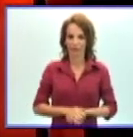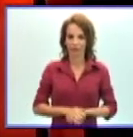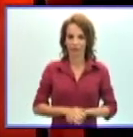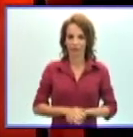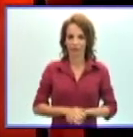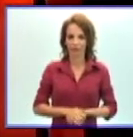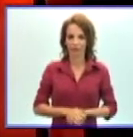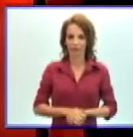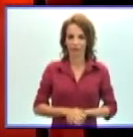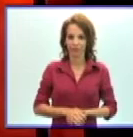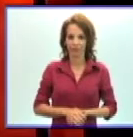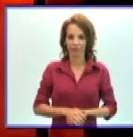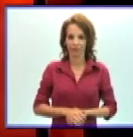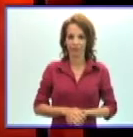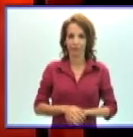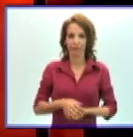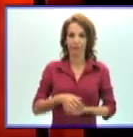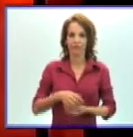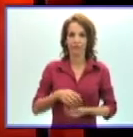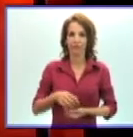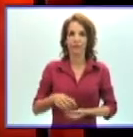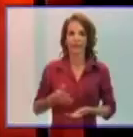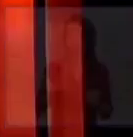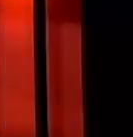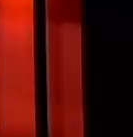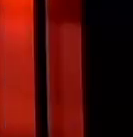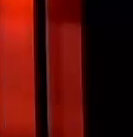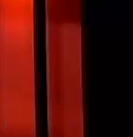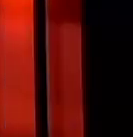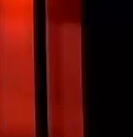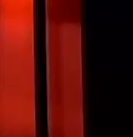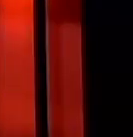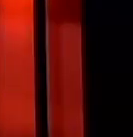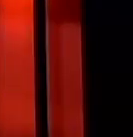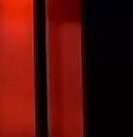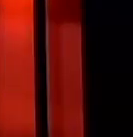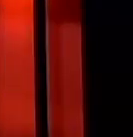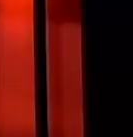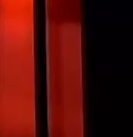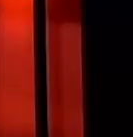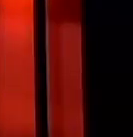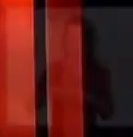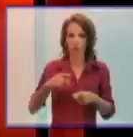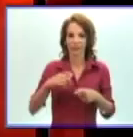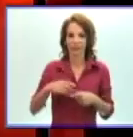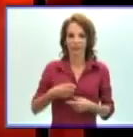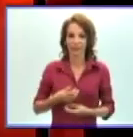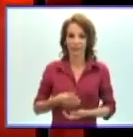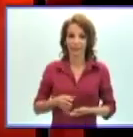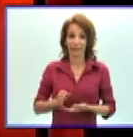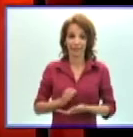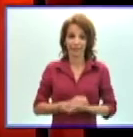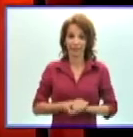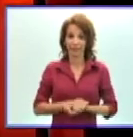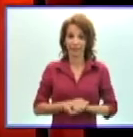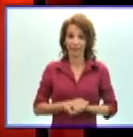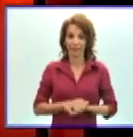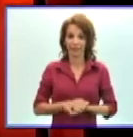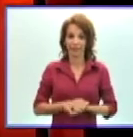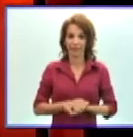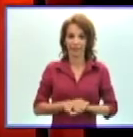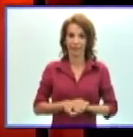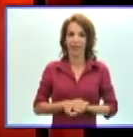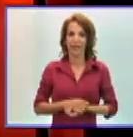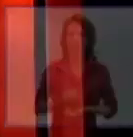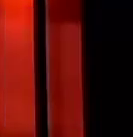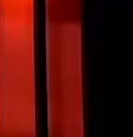esta ciencia estudia los cambios de otras ciencias que están en la base de otras ciencias, como son la química,